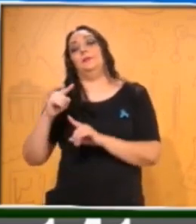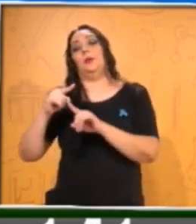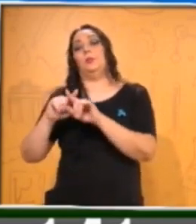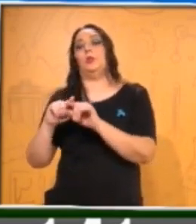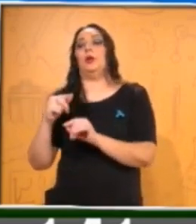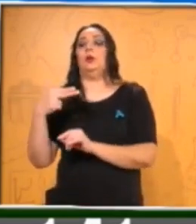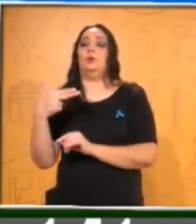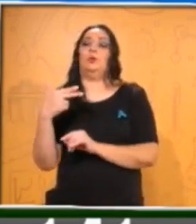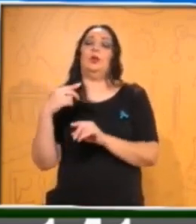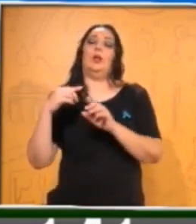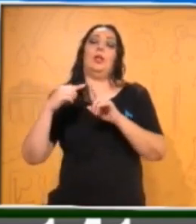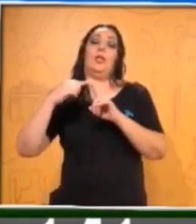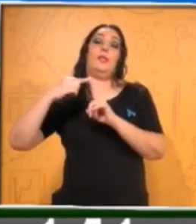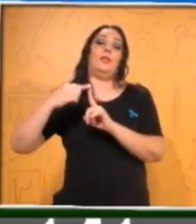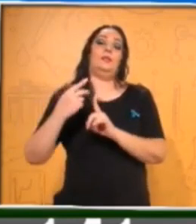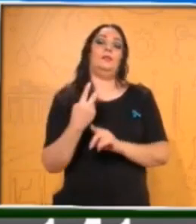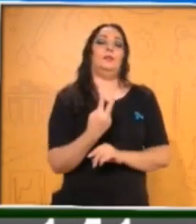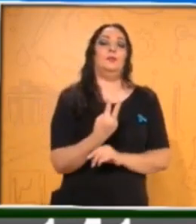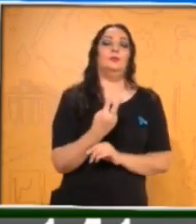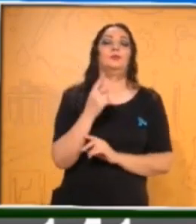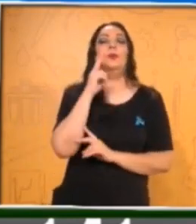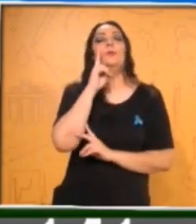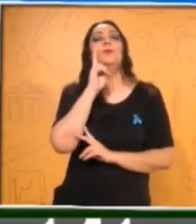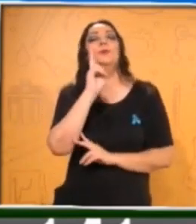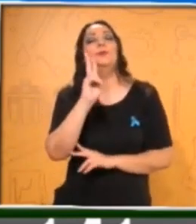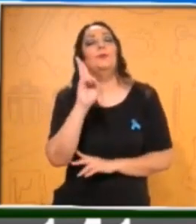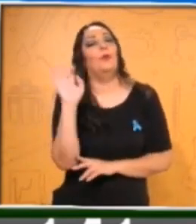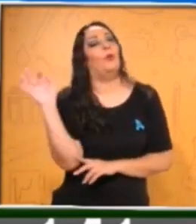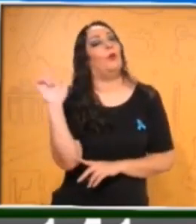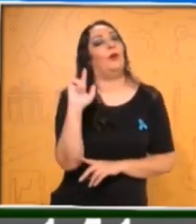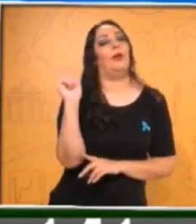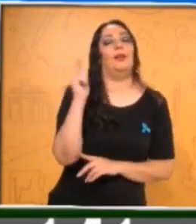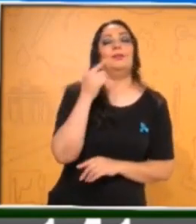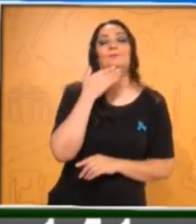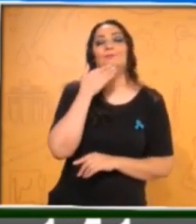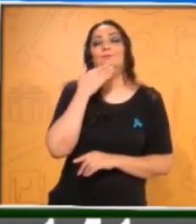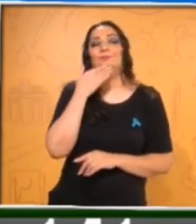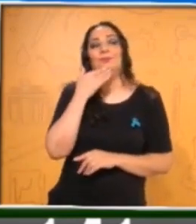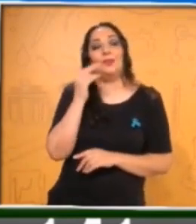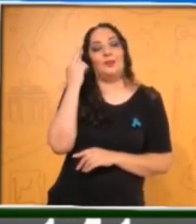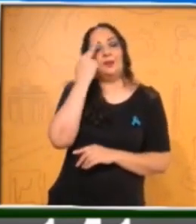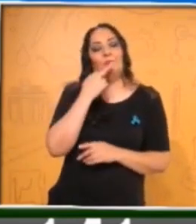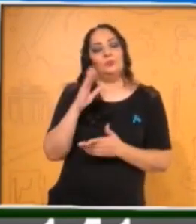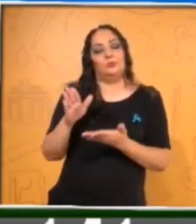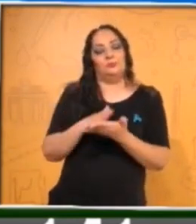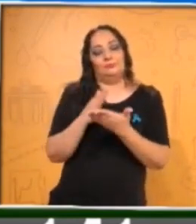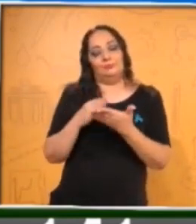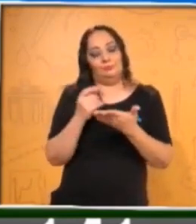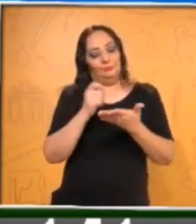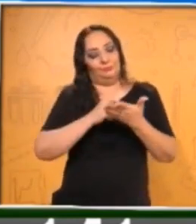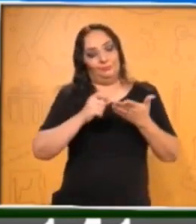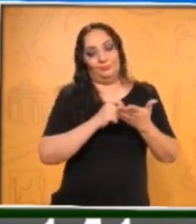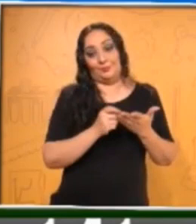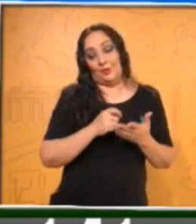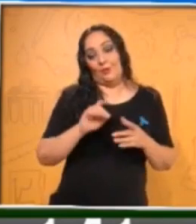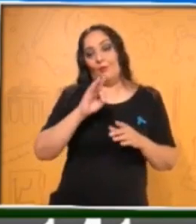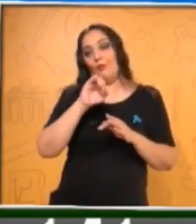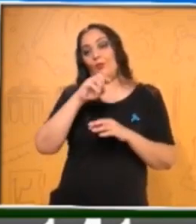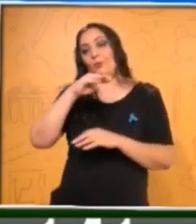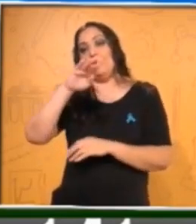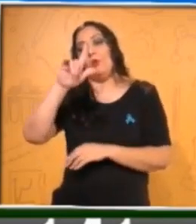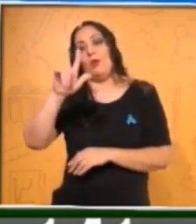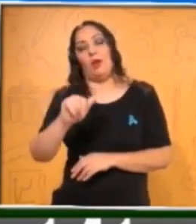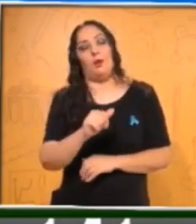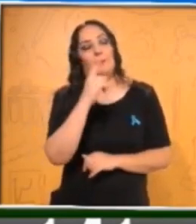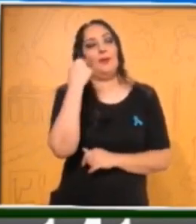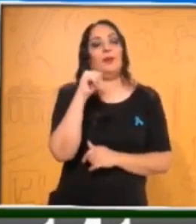2. Vamos a ver ahí, espero no se equivoquen. Saquen sus apuntes, ahí debieron haber anotado la fórmula